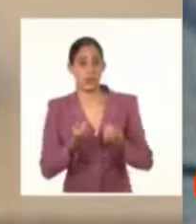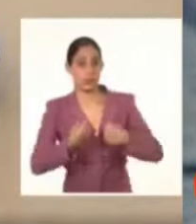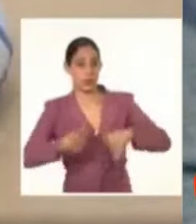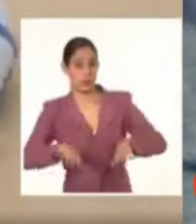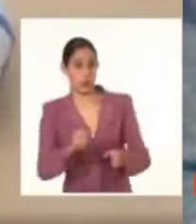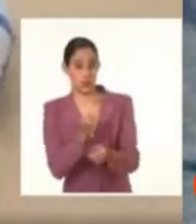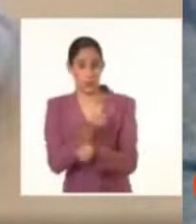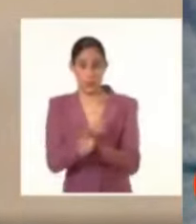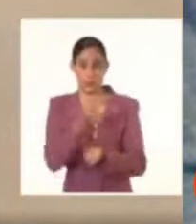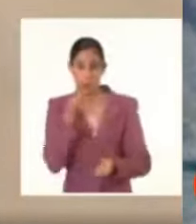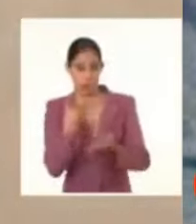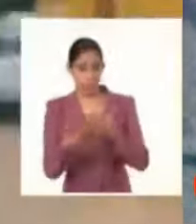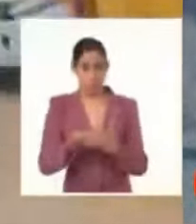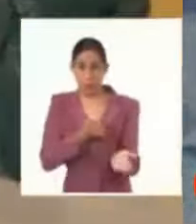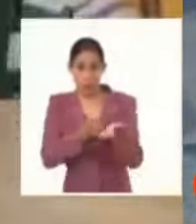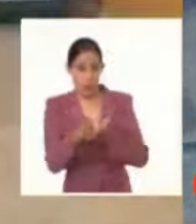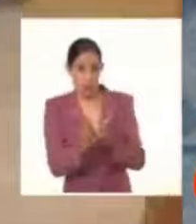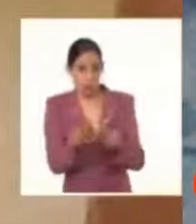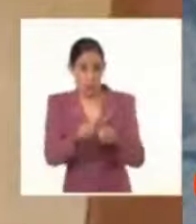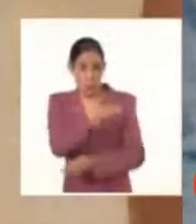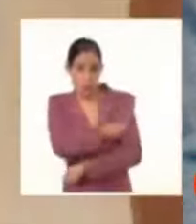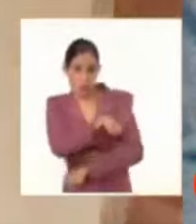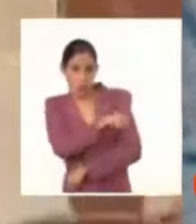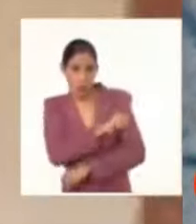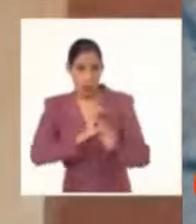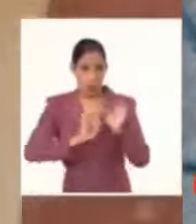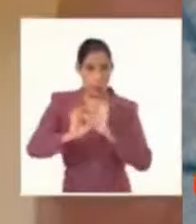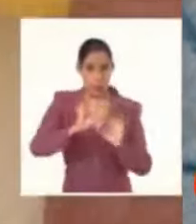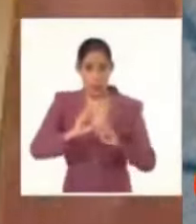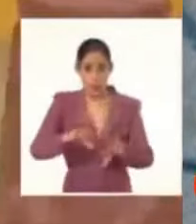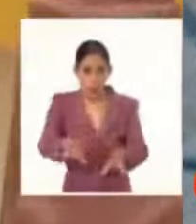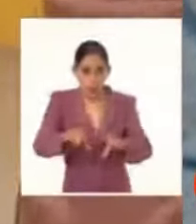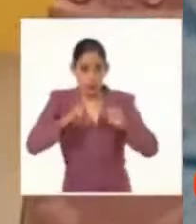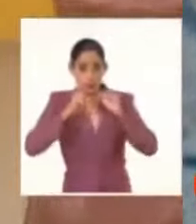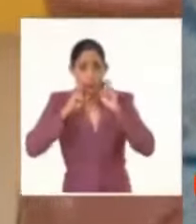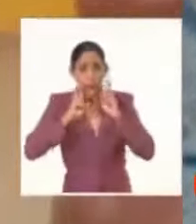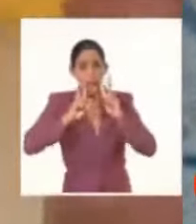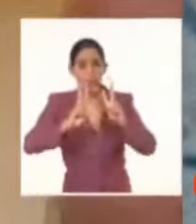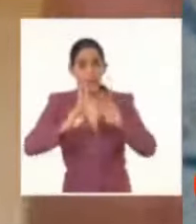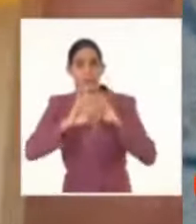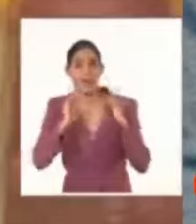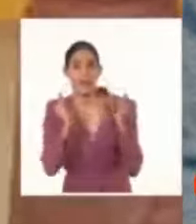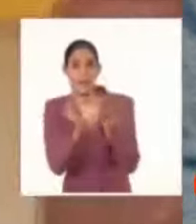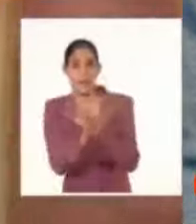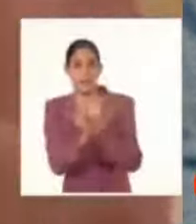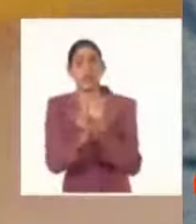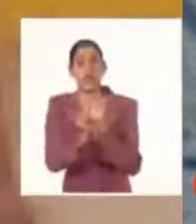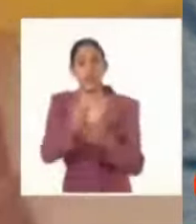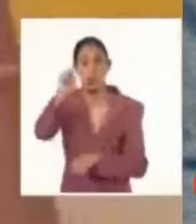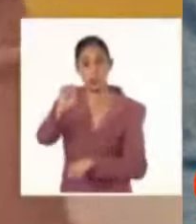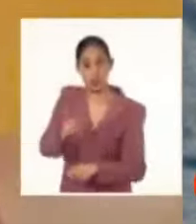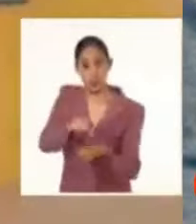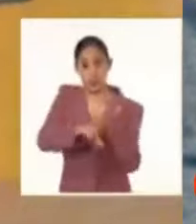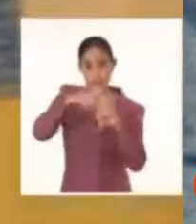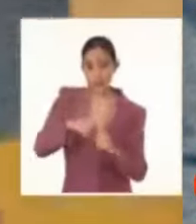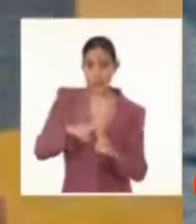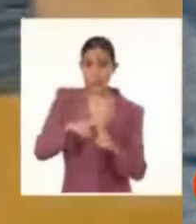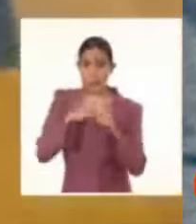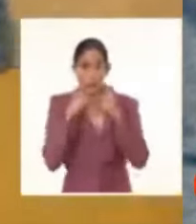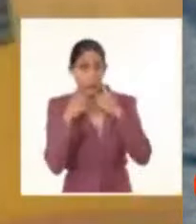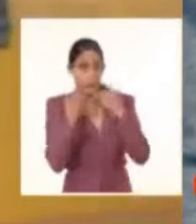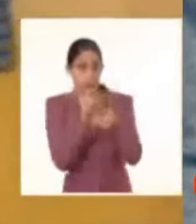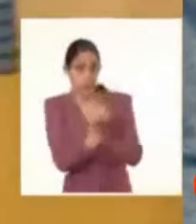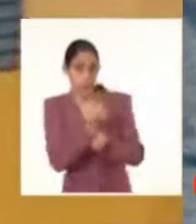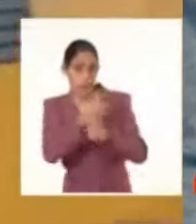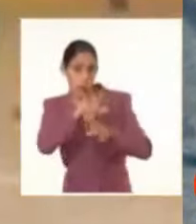pueblo salvan una familia en el municipio San Antonio del Sur, en la provincia de Guantánamo. El riesgo está latente luego del